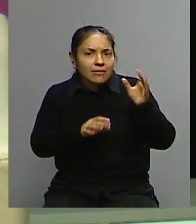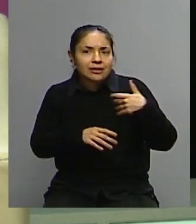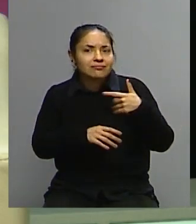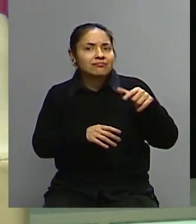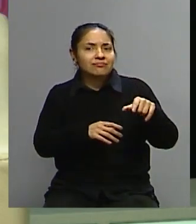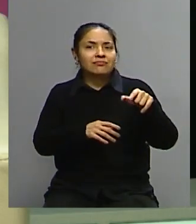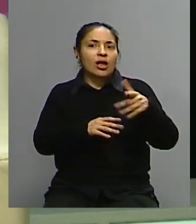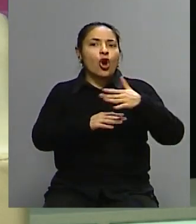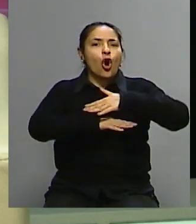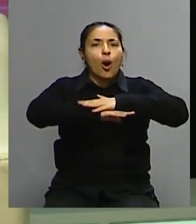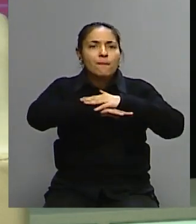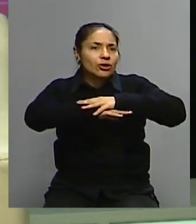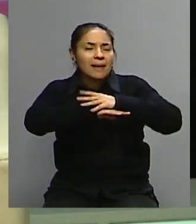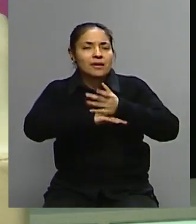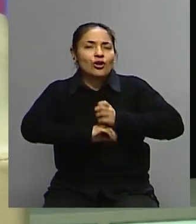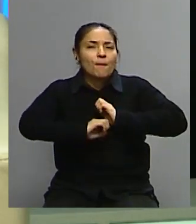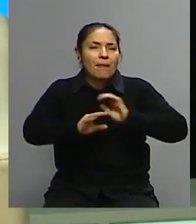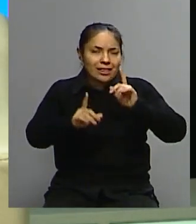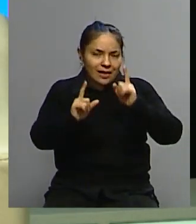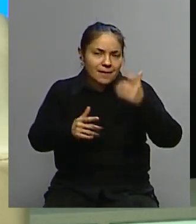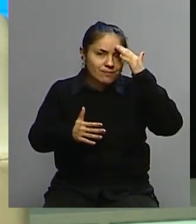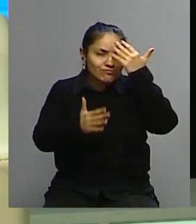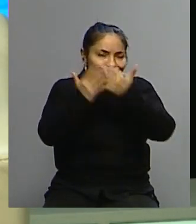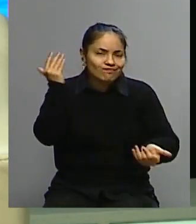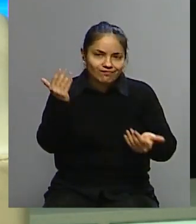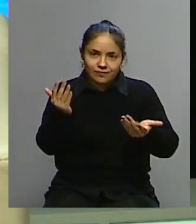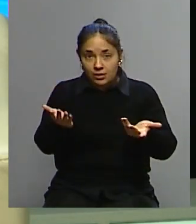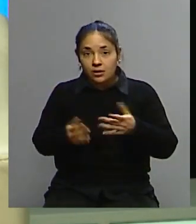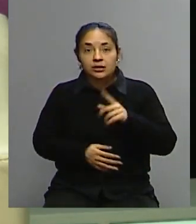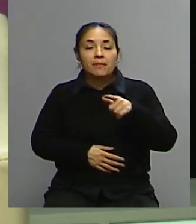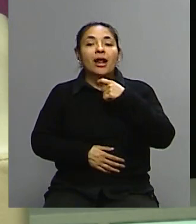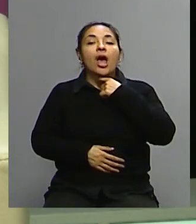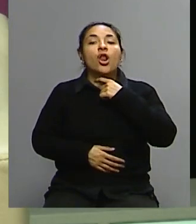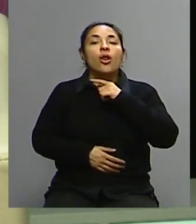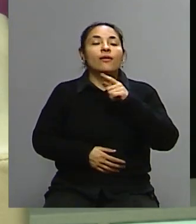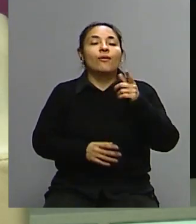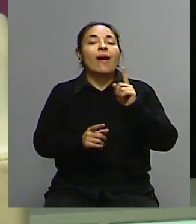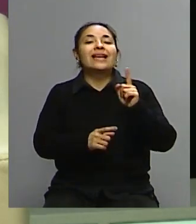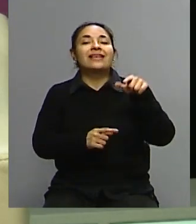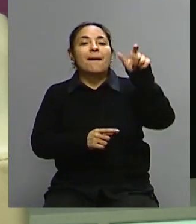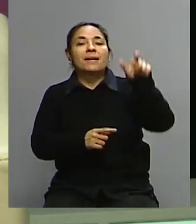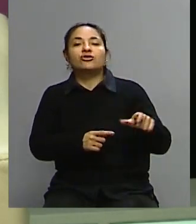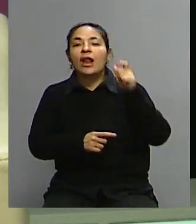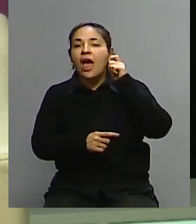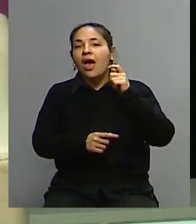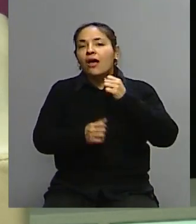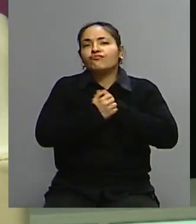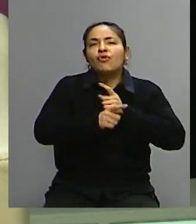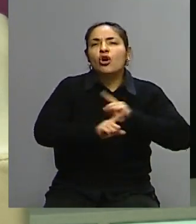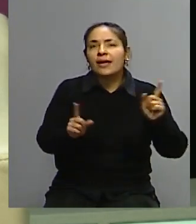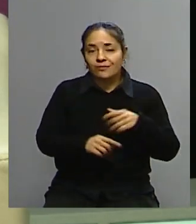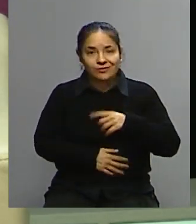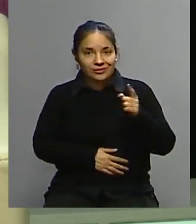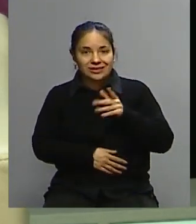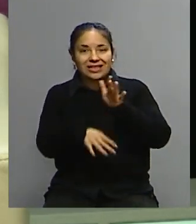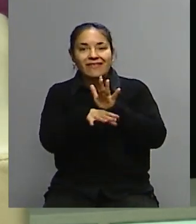embarrando todas las conductas que vamos teniendo, ¿sí? Quizás no siempre tiene que ver con que no queramos a esa otra persona y demás, pero bueno, es el temor que